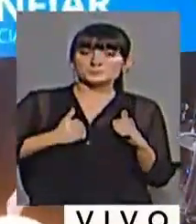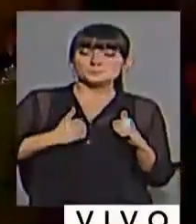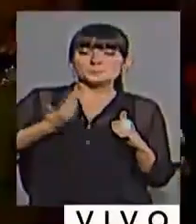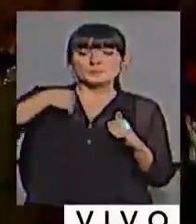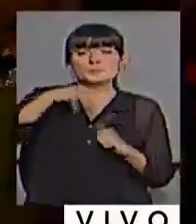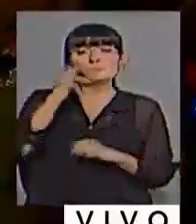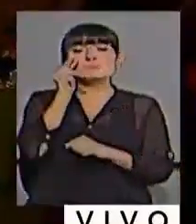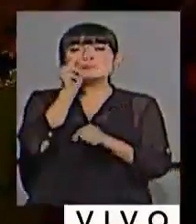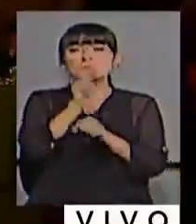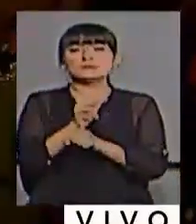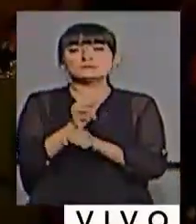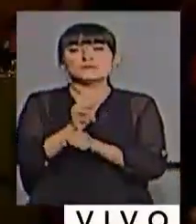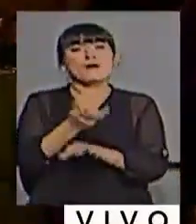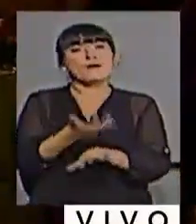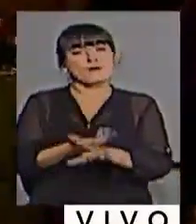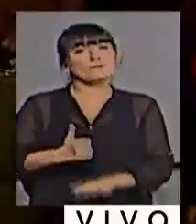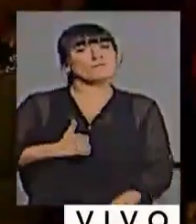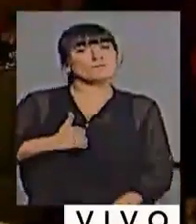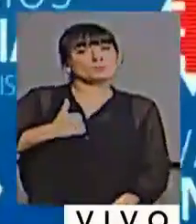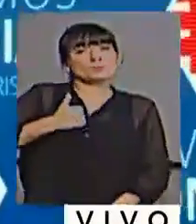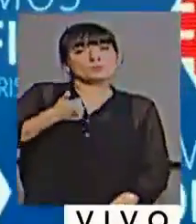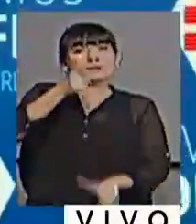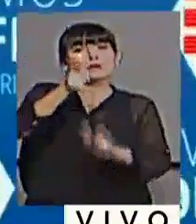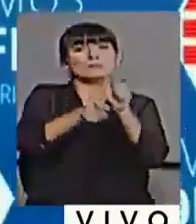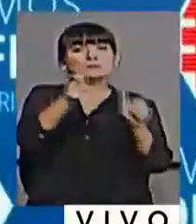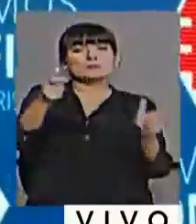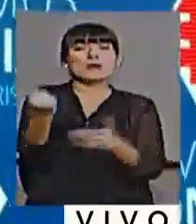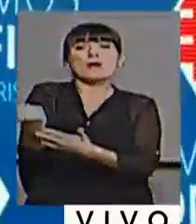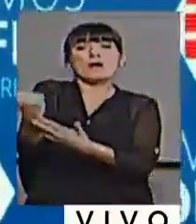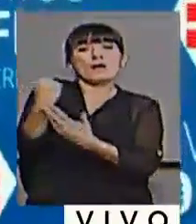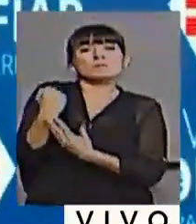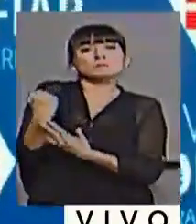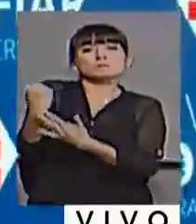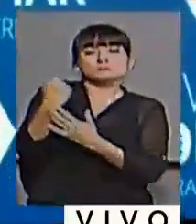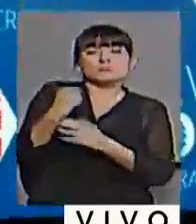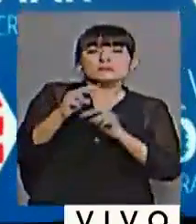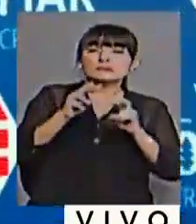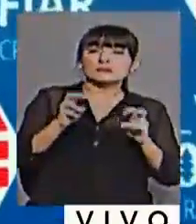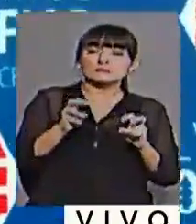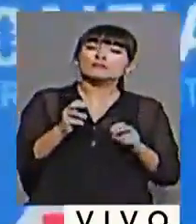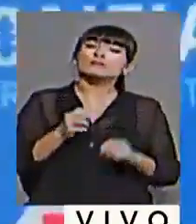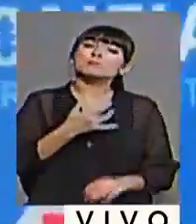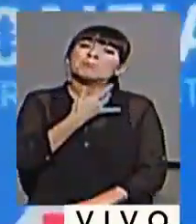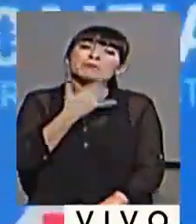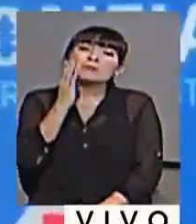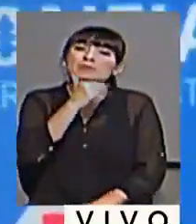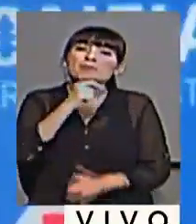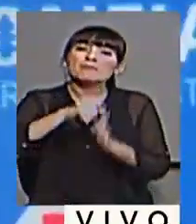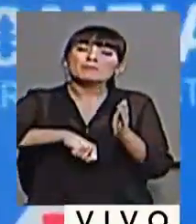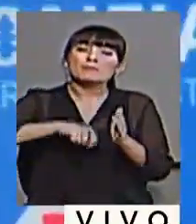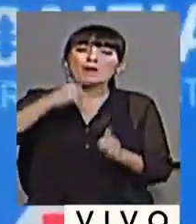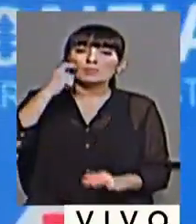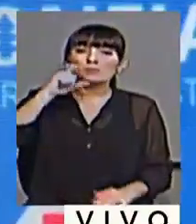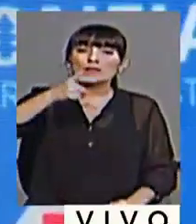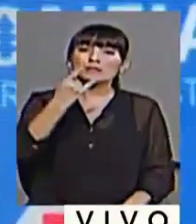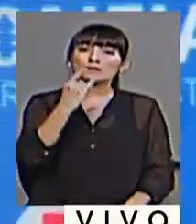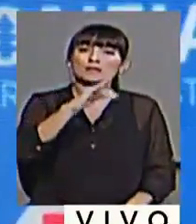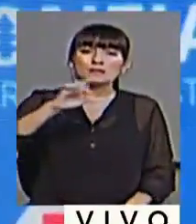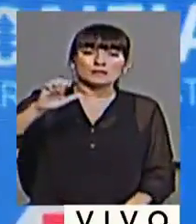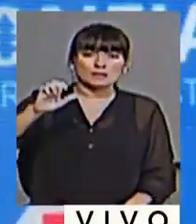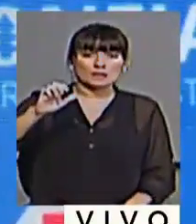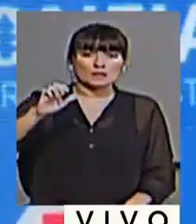que hay una gran voluntad de la gente por colaborarnos en esta materia. ¿Por qué no firma Alejandro Guillé